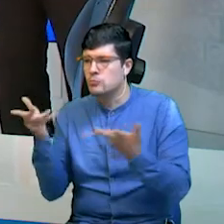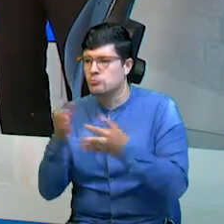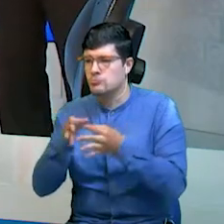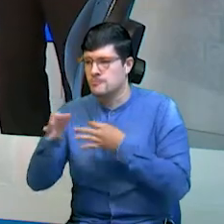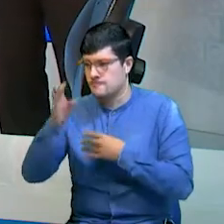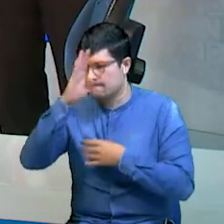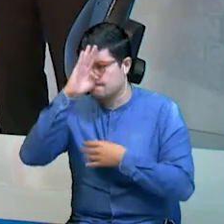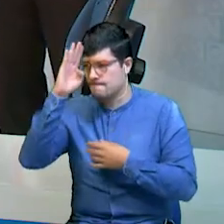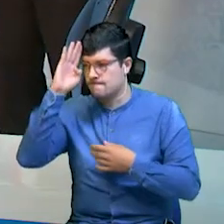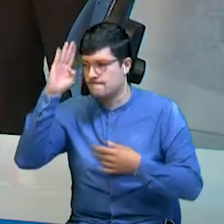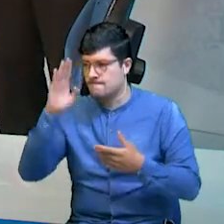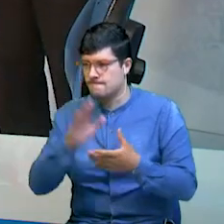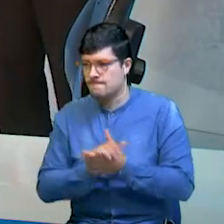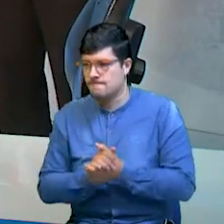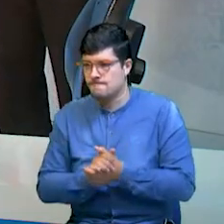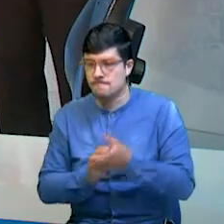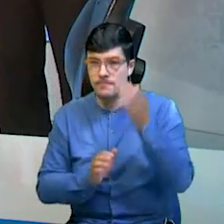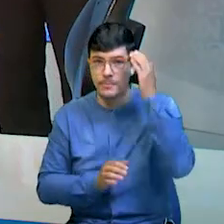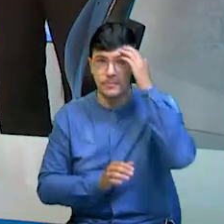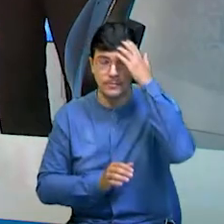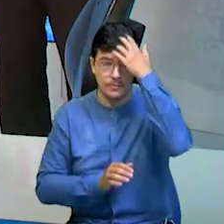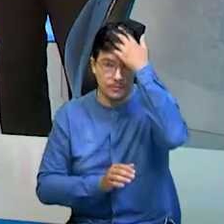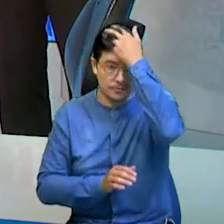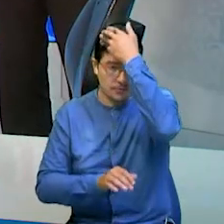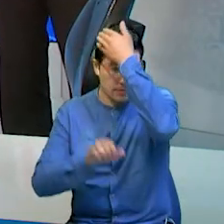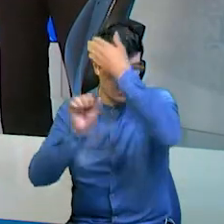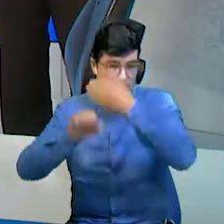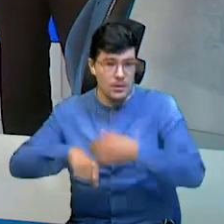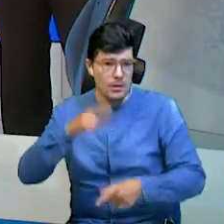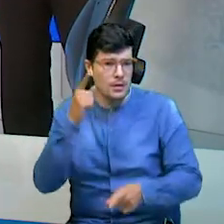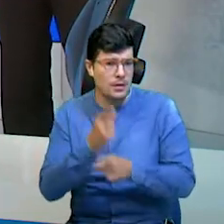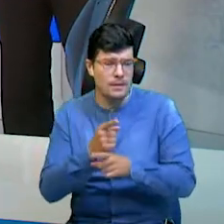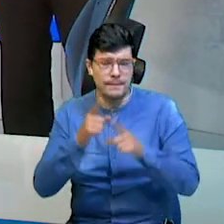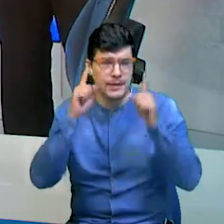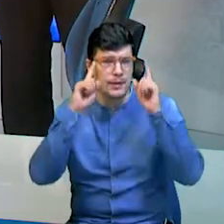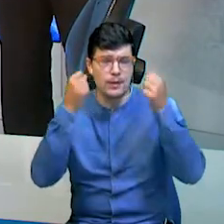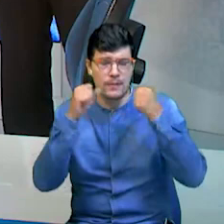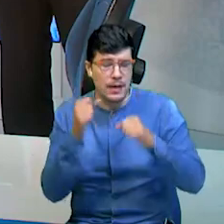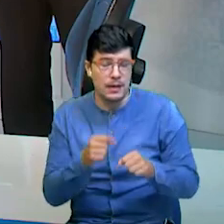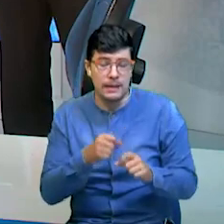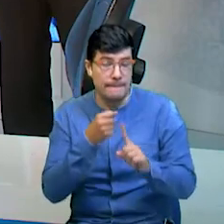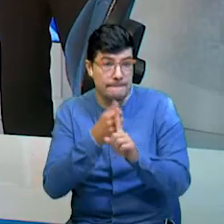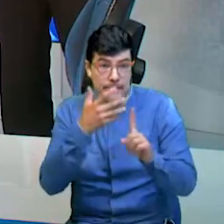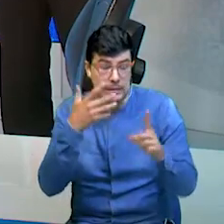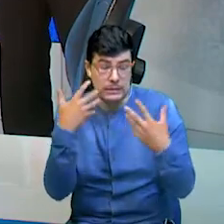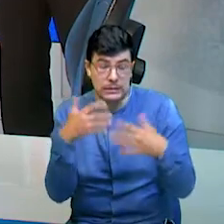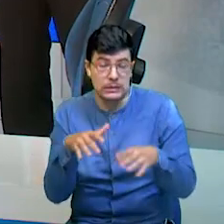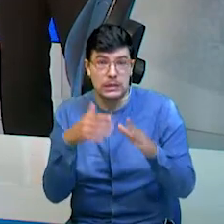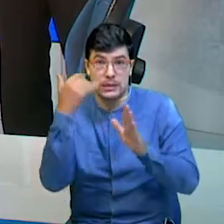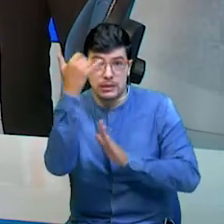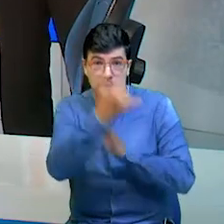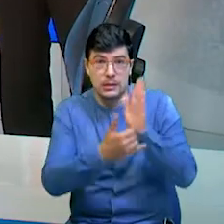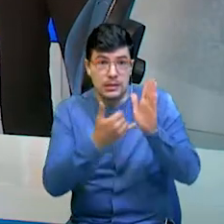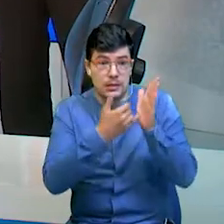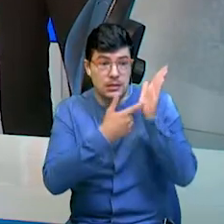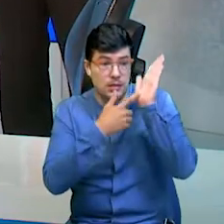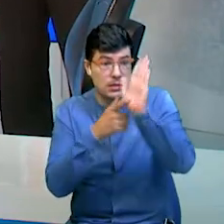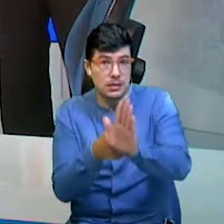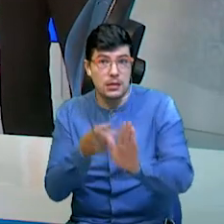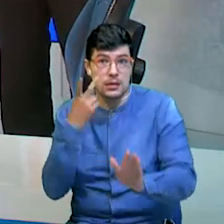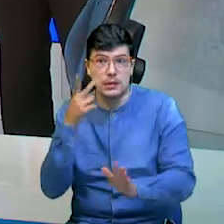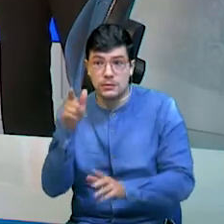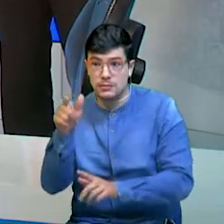Bueno, vamos hacia la provincia de Ocaña, Mariana. Así es, y son preocupantes, impactantes las imágenes que vamos a ver a continuación, donde